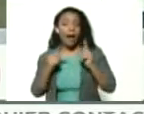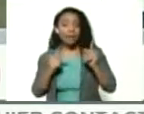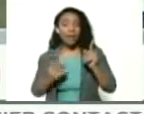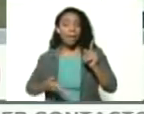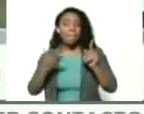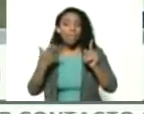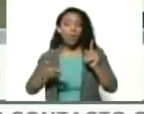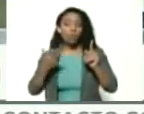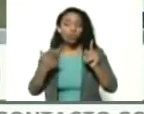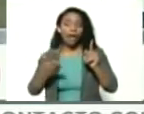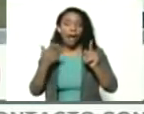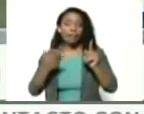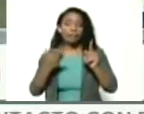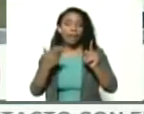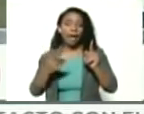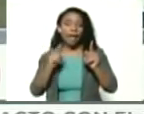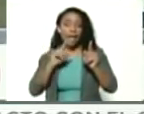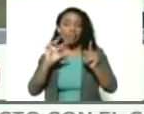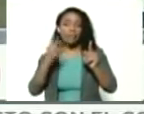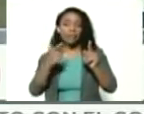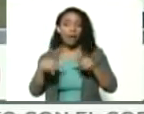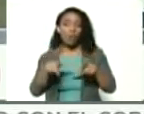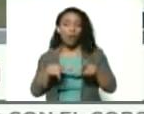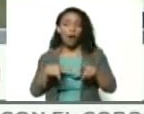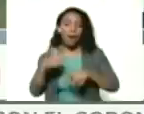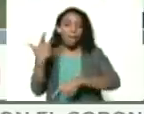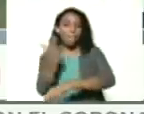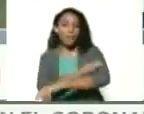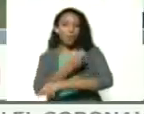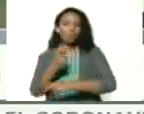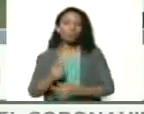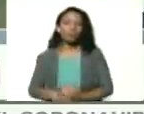tratamientos. Y en tercer lugar, la vacunación.